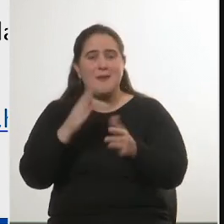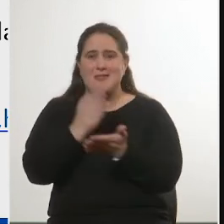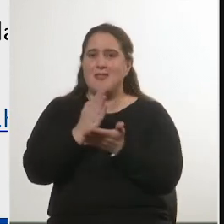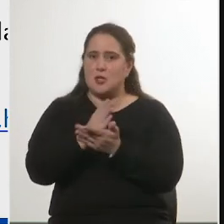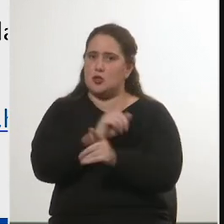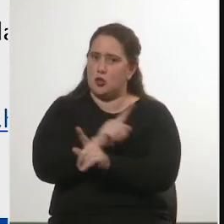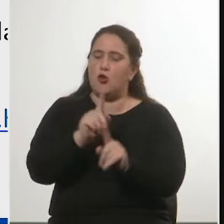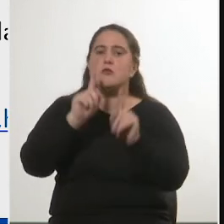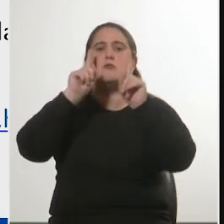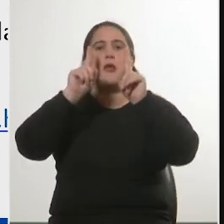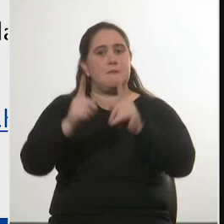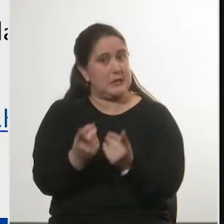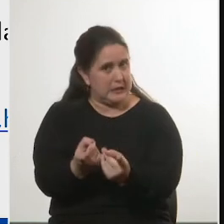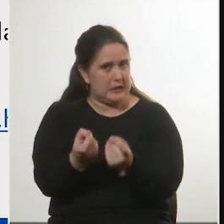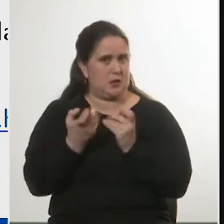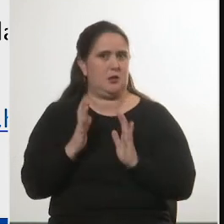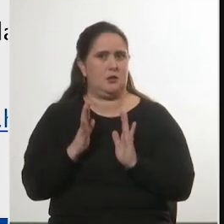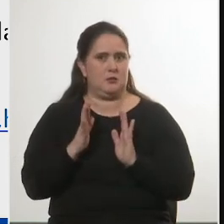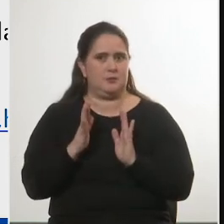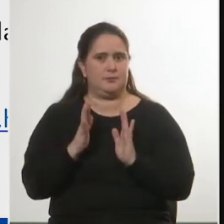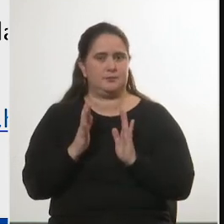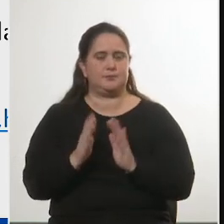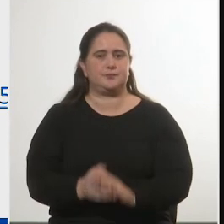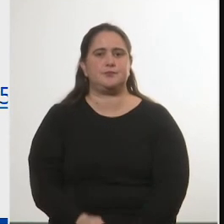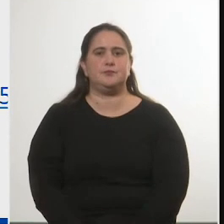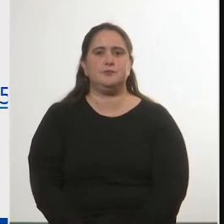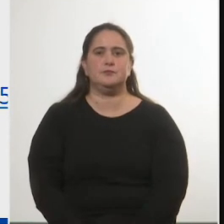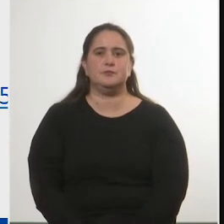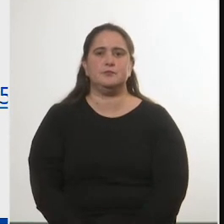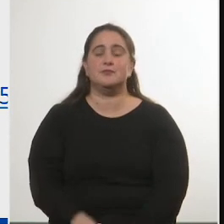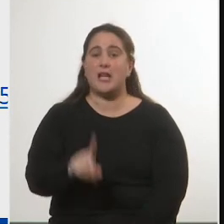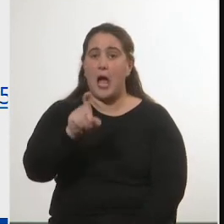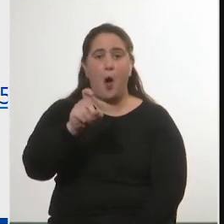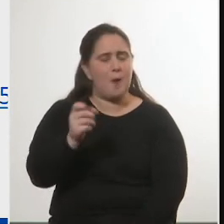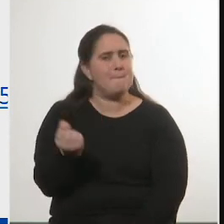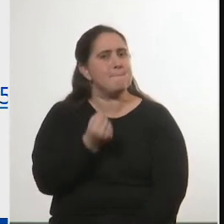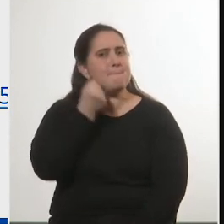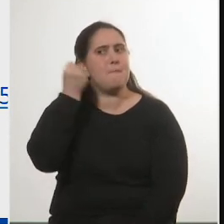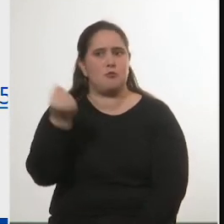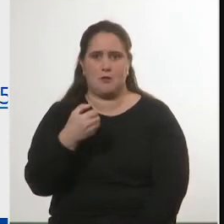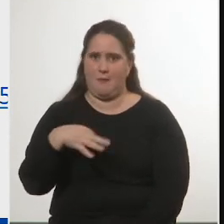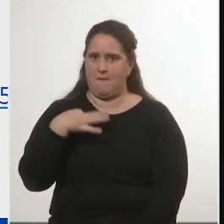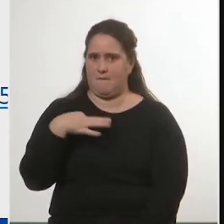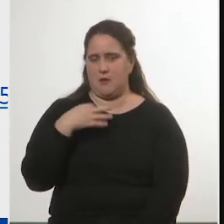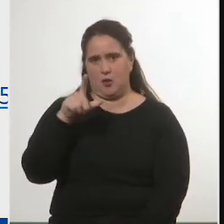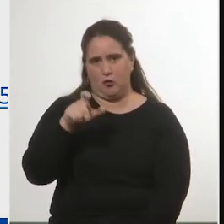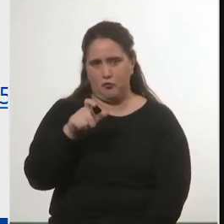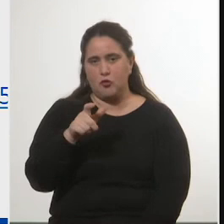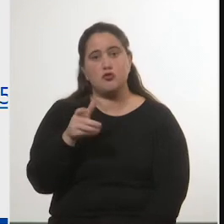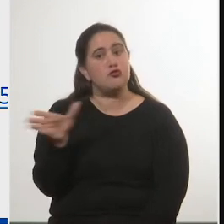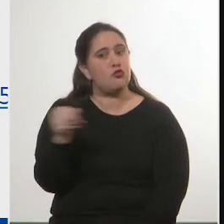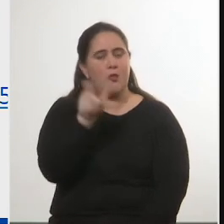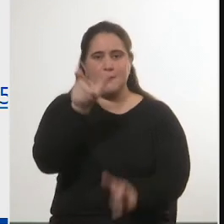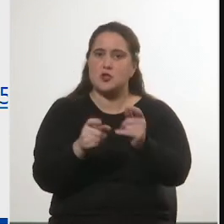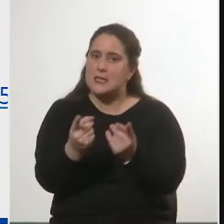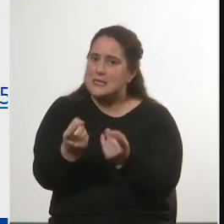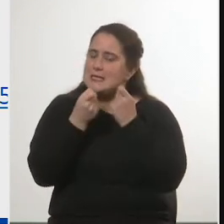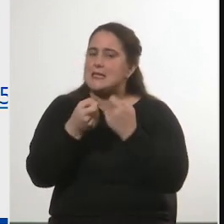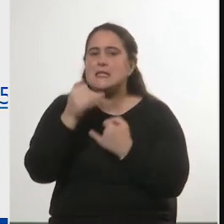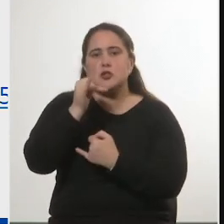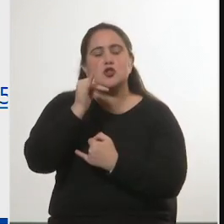un derecho, sino como una necesidad. El agua es esencial para la vida y todas las personas deben disponer